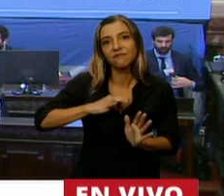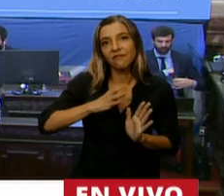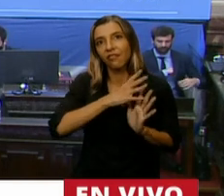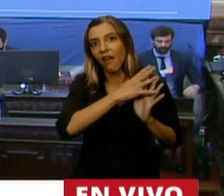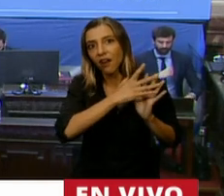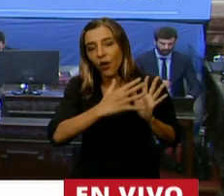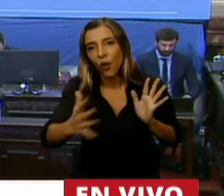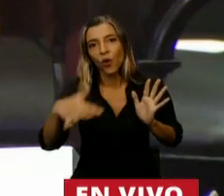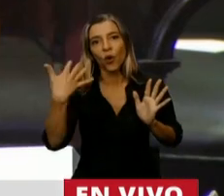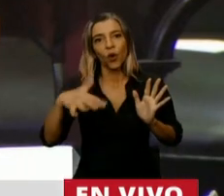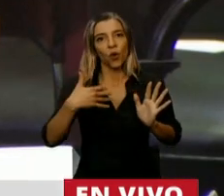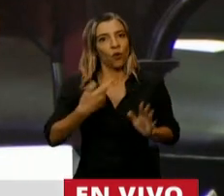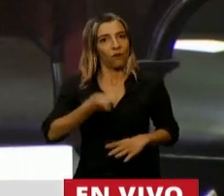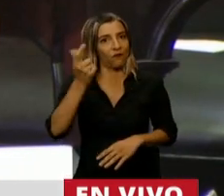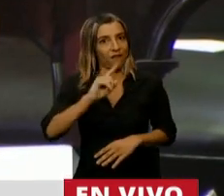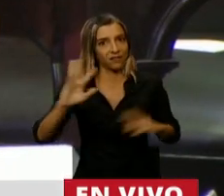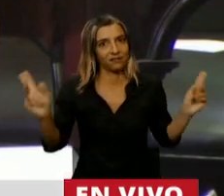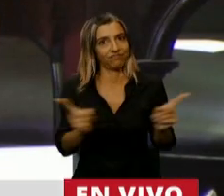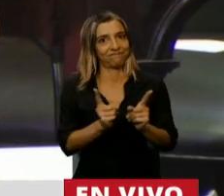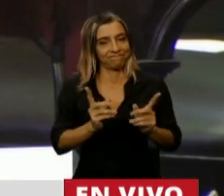No es una tarea fácil